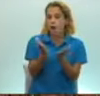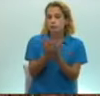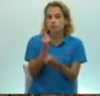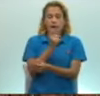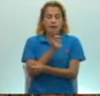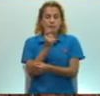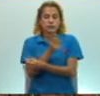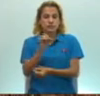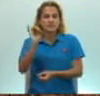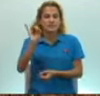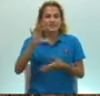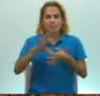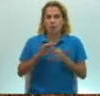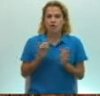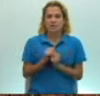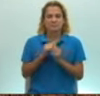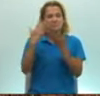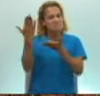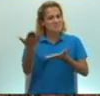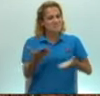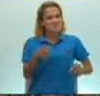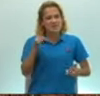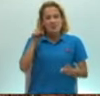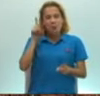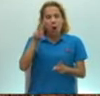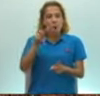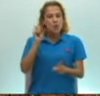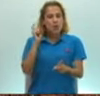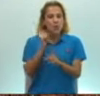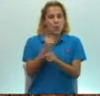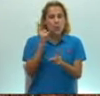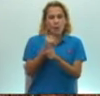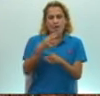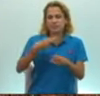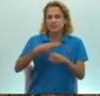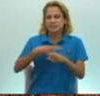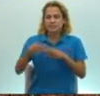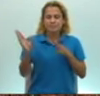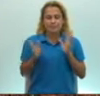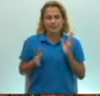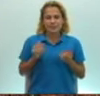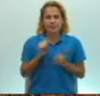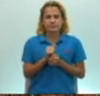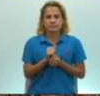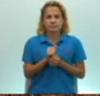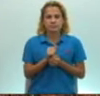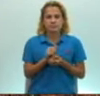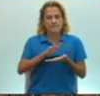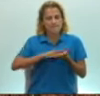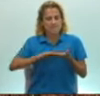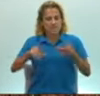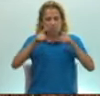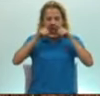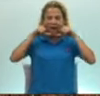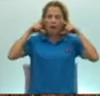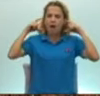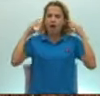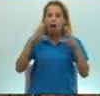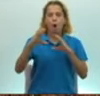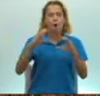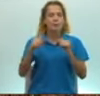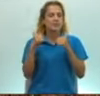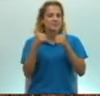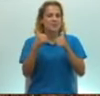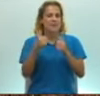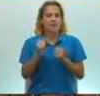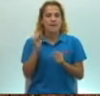Un saludo tengan todos estudiantes y profesores de séptimo grado. Bienvenidos a un nuevo encuentro con la historia antigua y medieval. Permítanme quitarme